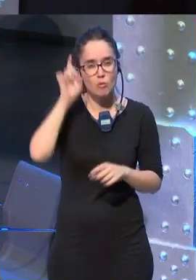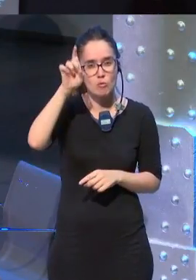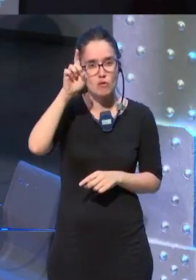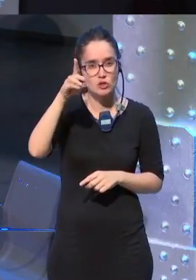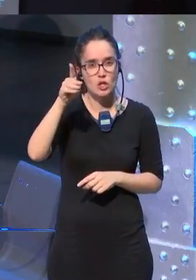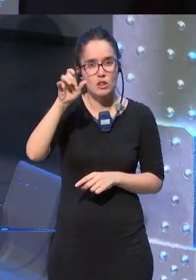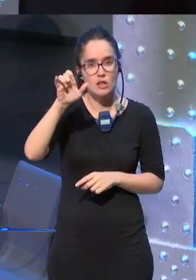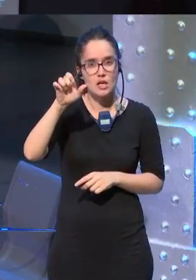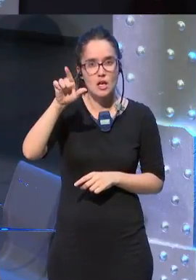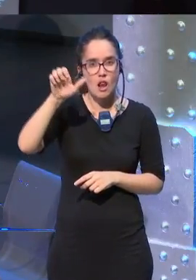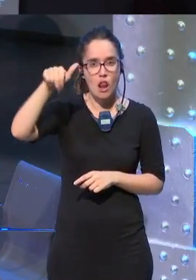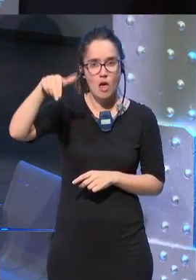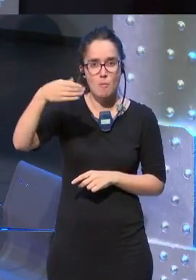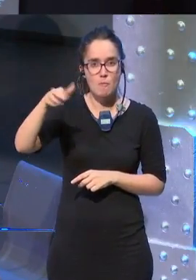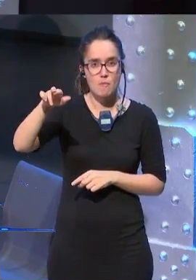profesor Dillenberg